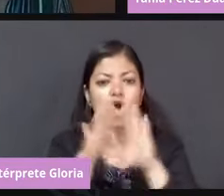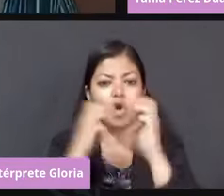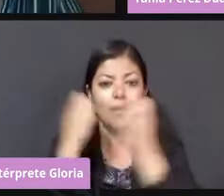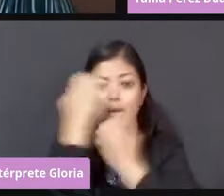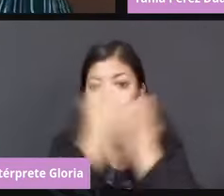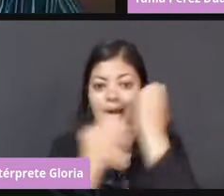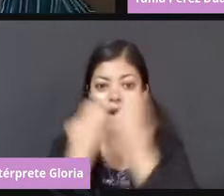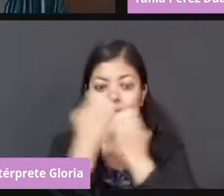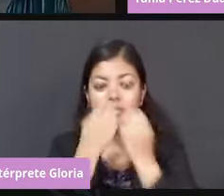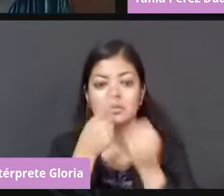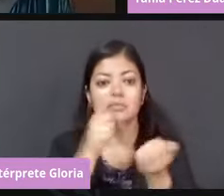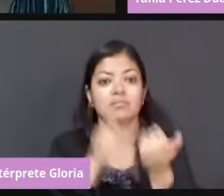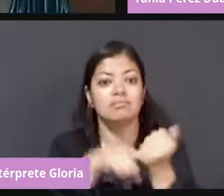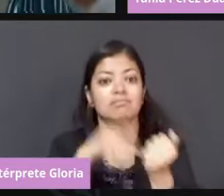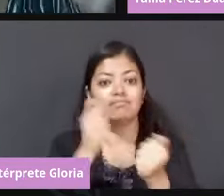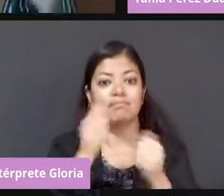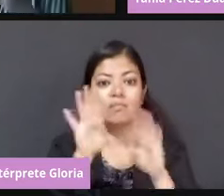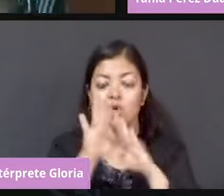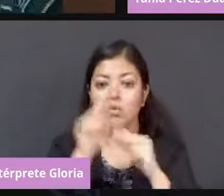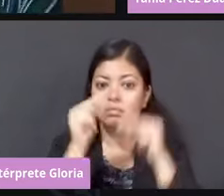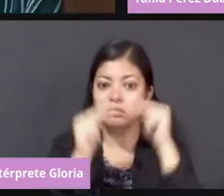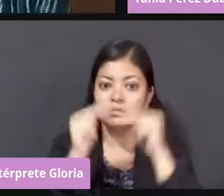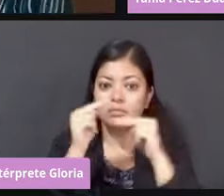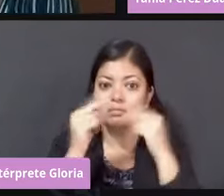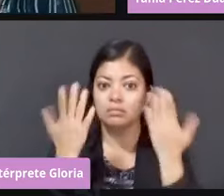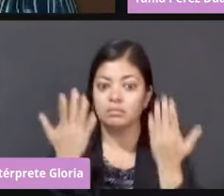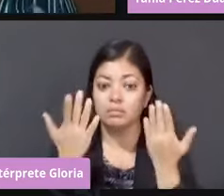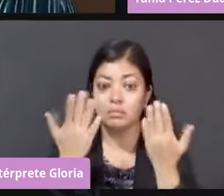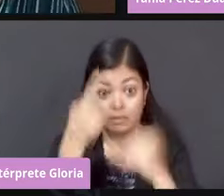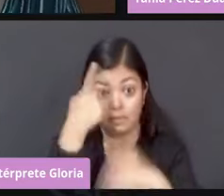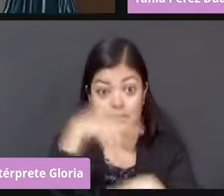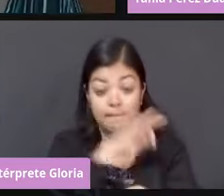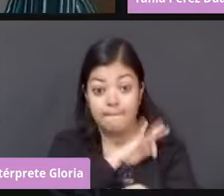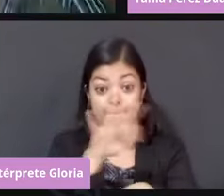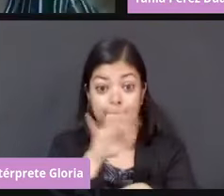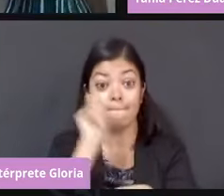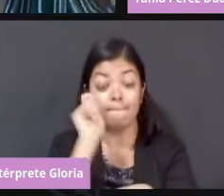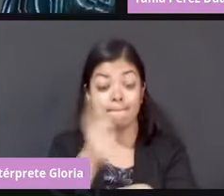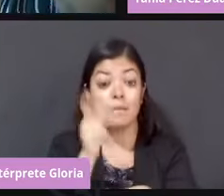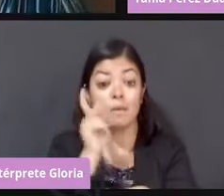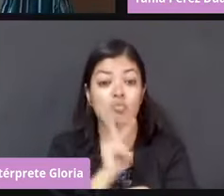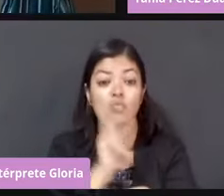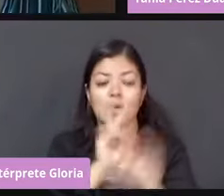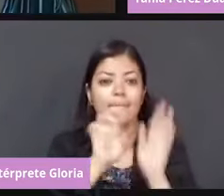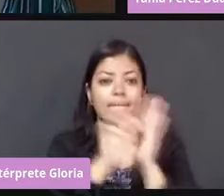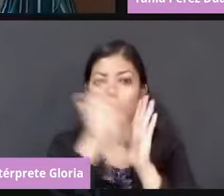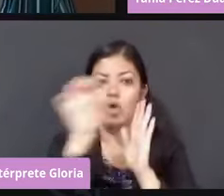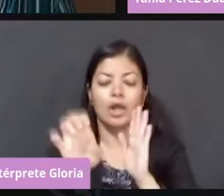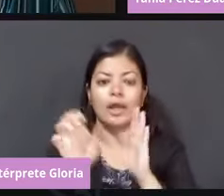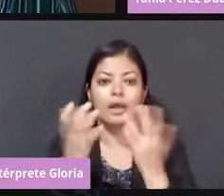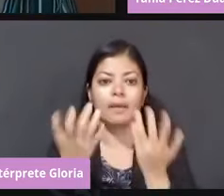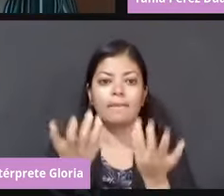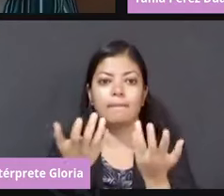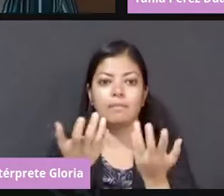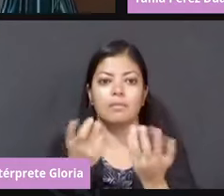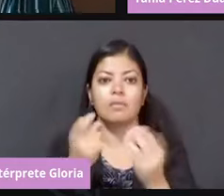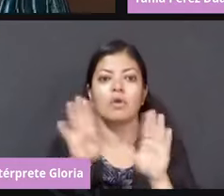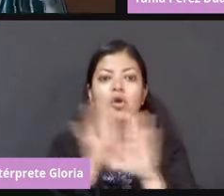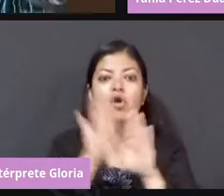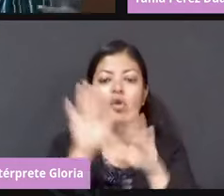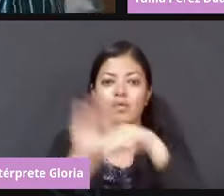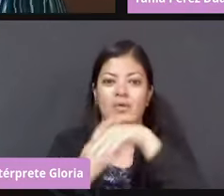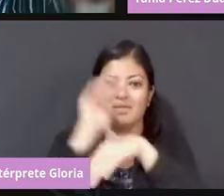como bien lo decía usted, estandarizadas, donde para poder aplicar una prueba, por ejemplo, de acreditación, y usted